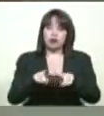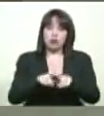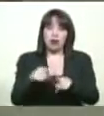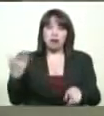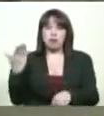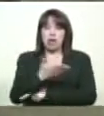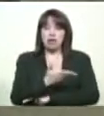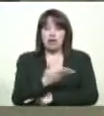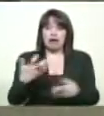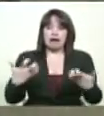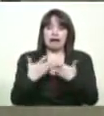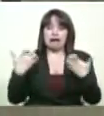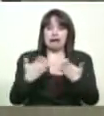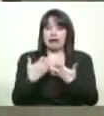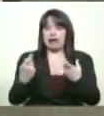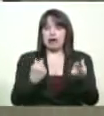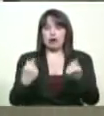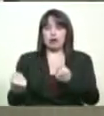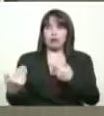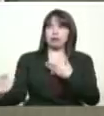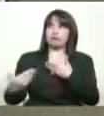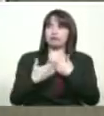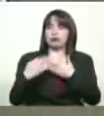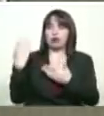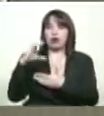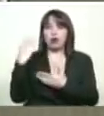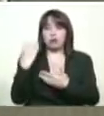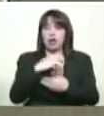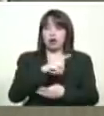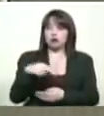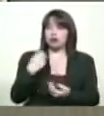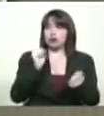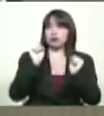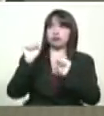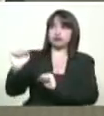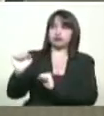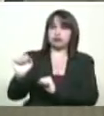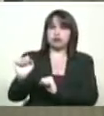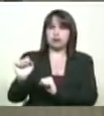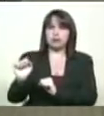colombia nuestro pueblo se ha defendido gallardamente